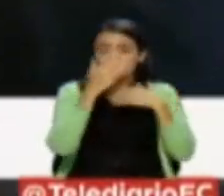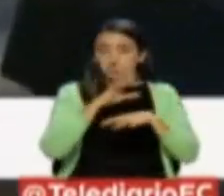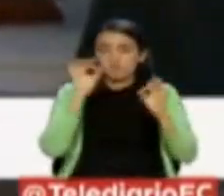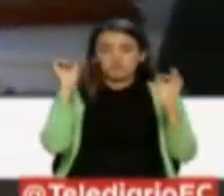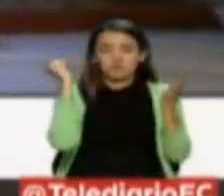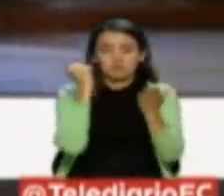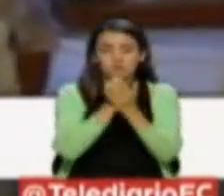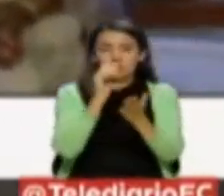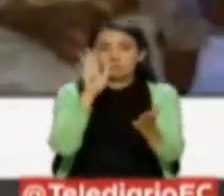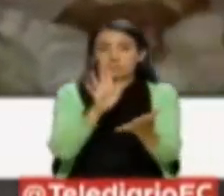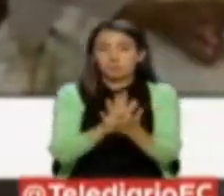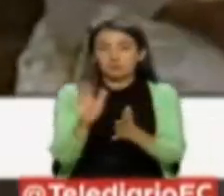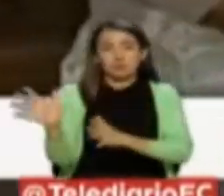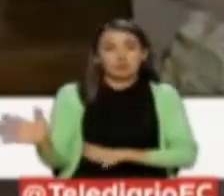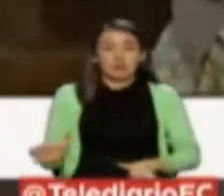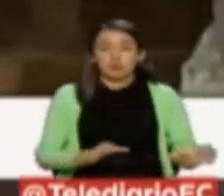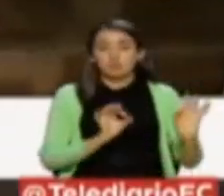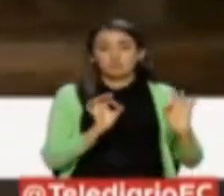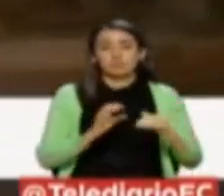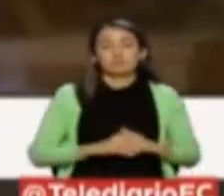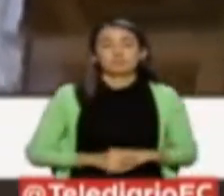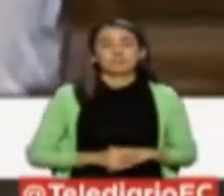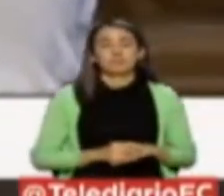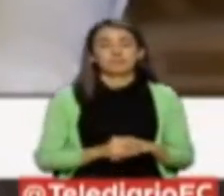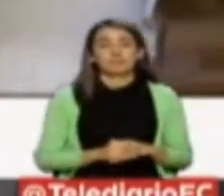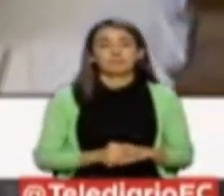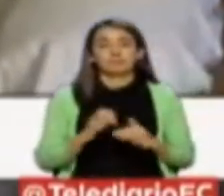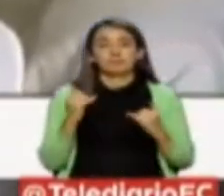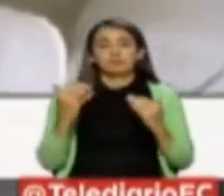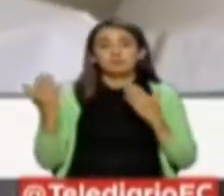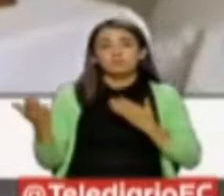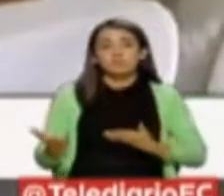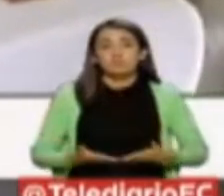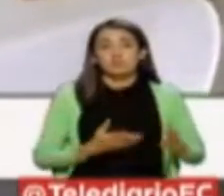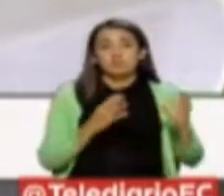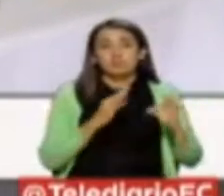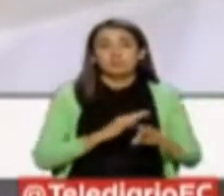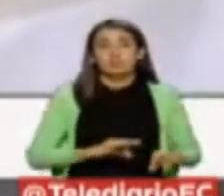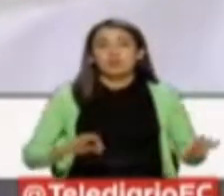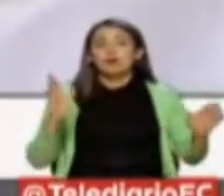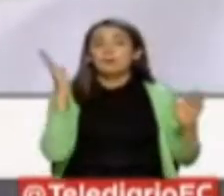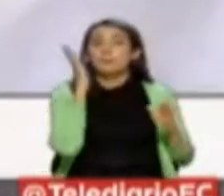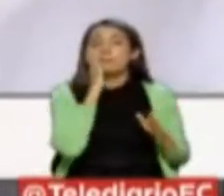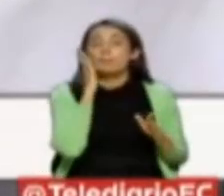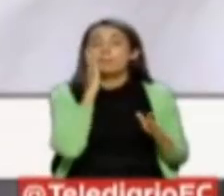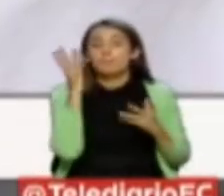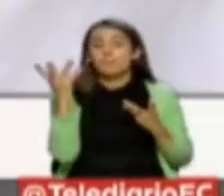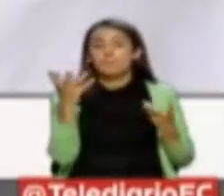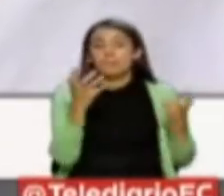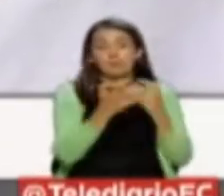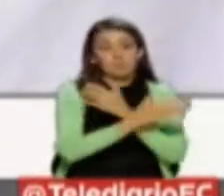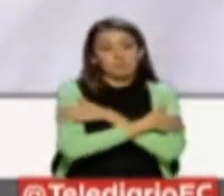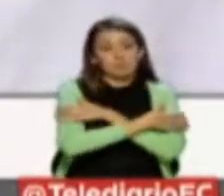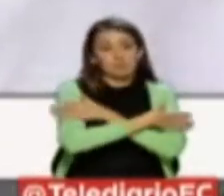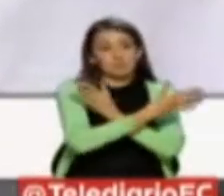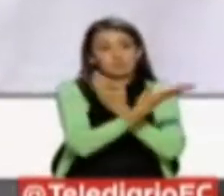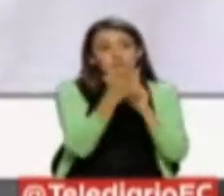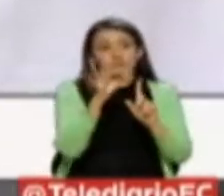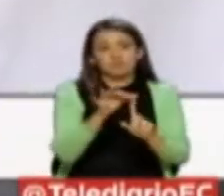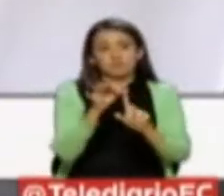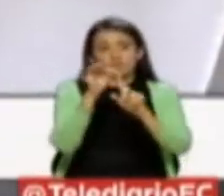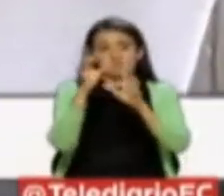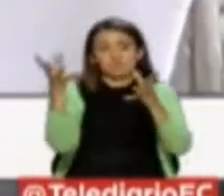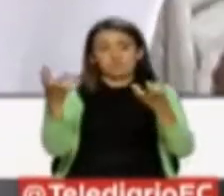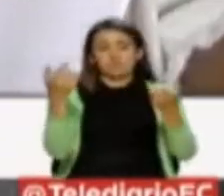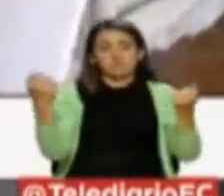plasmo en la madera para poder cortarle. Y ahorita me acompaña el ser más querido, que es mi madre, que quiero mandarle un saludo especial a ella, que